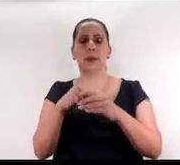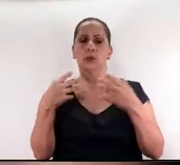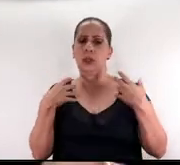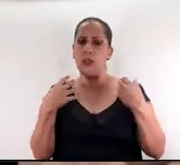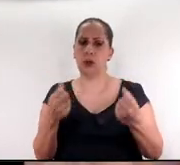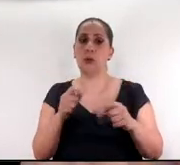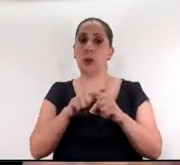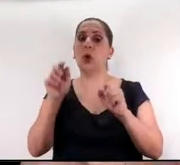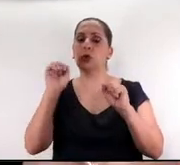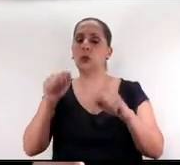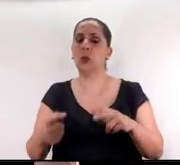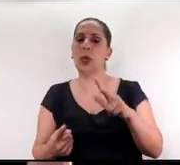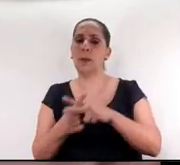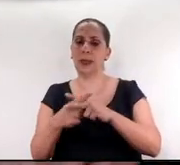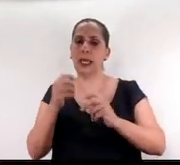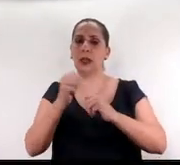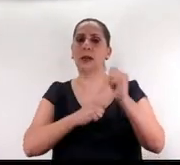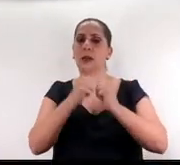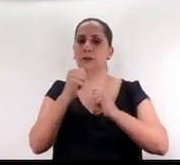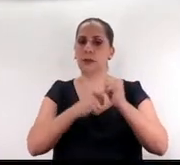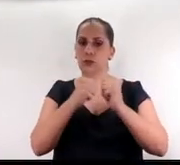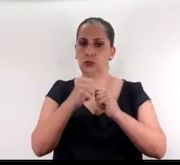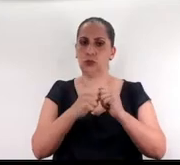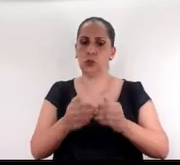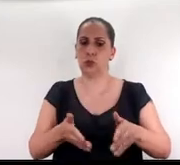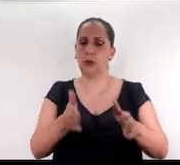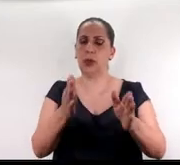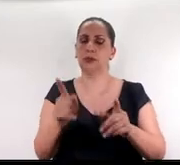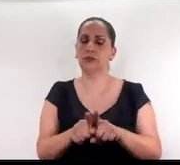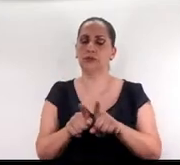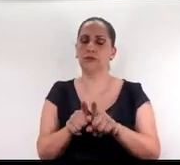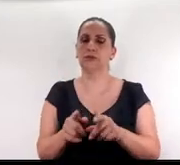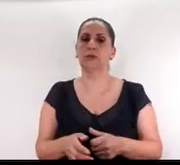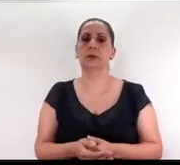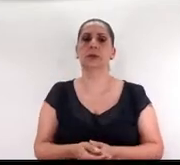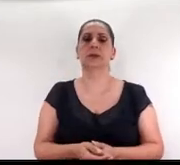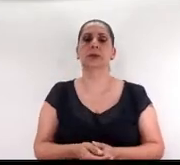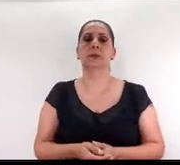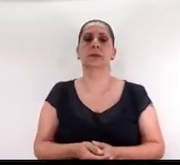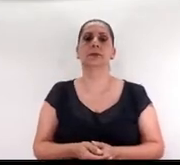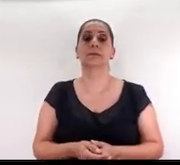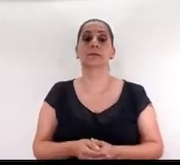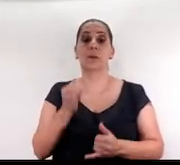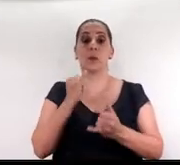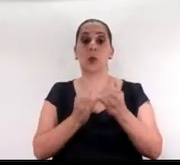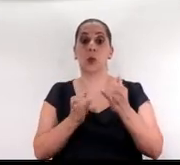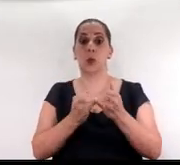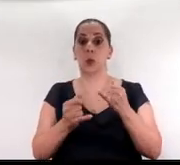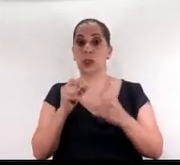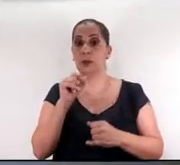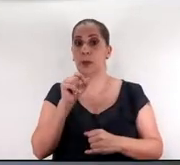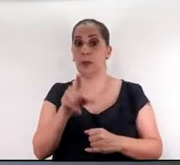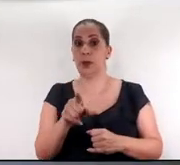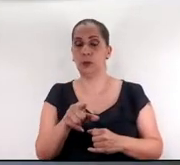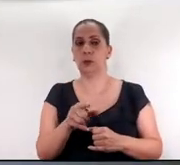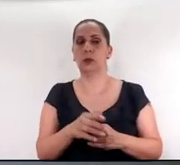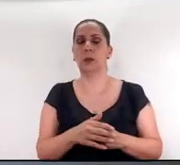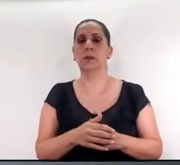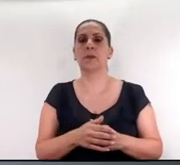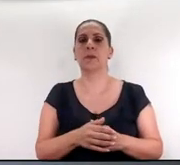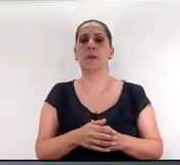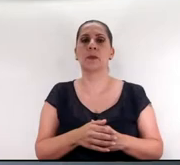pero eso es aplicable también a la infraestructura vial. La última pregunta, don